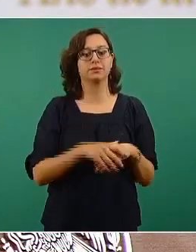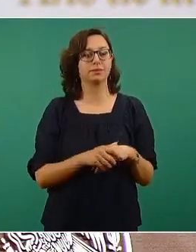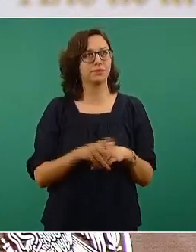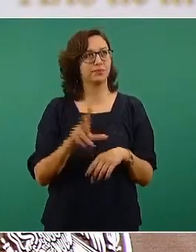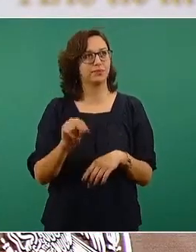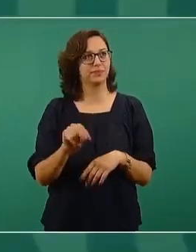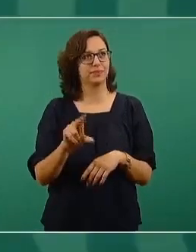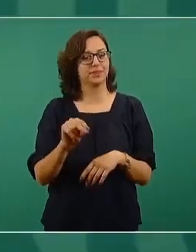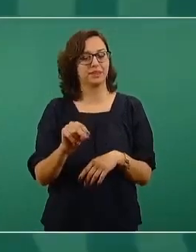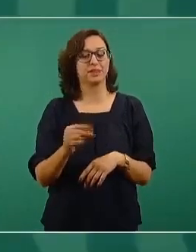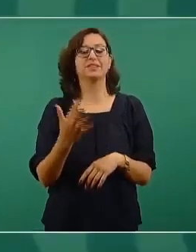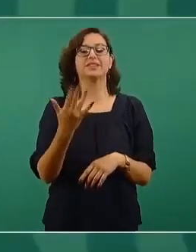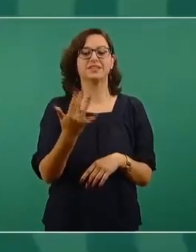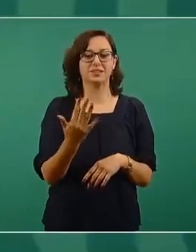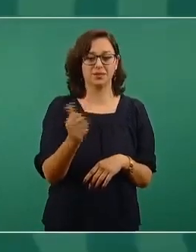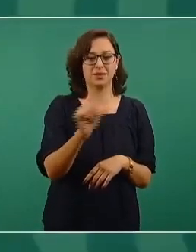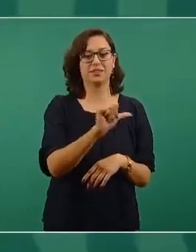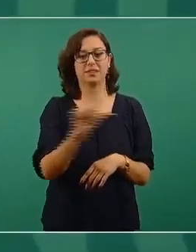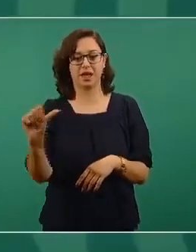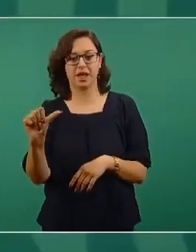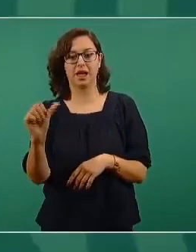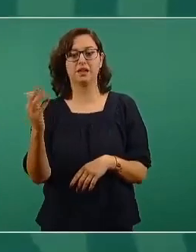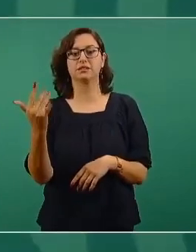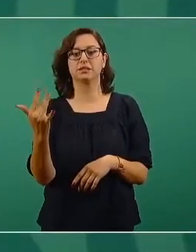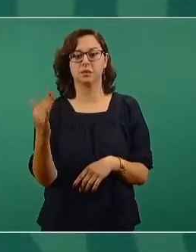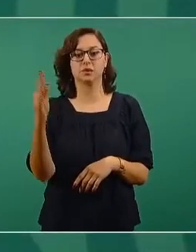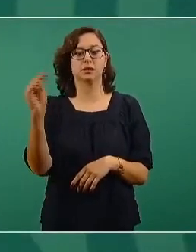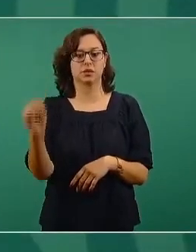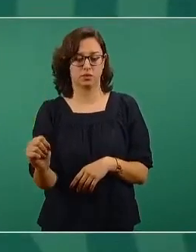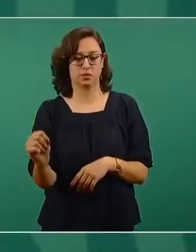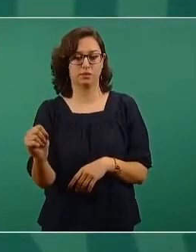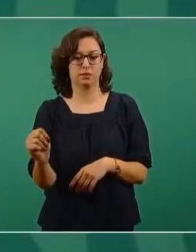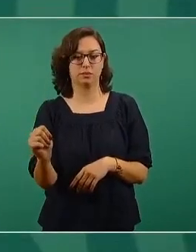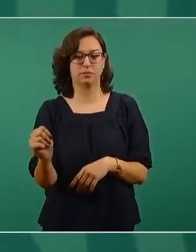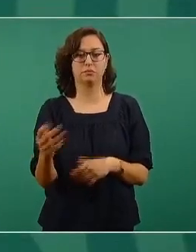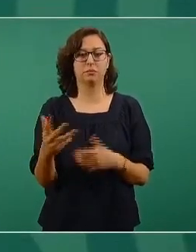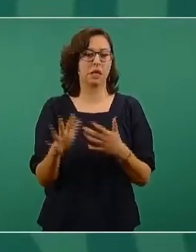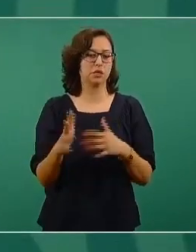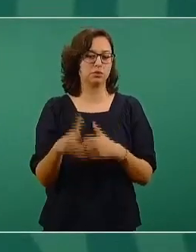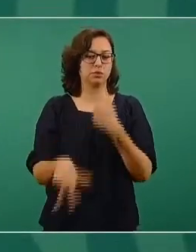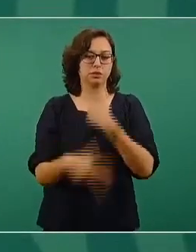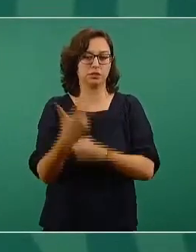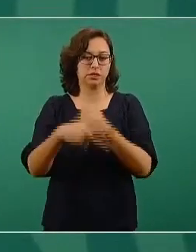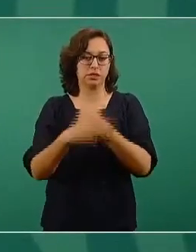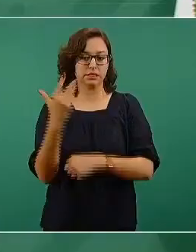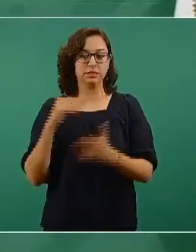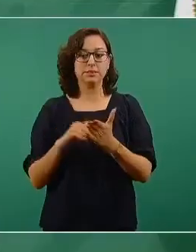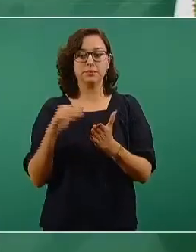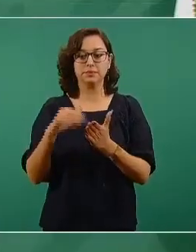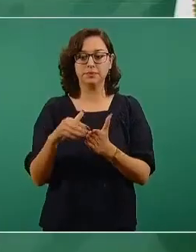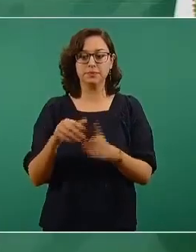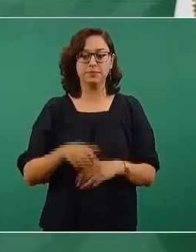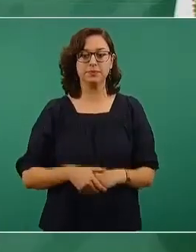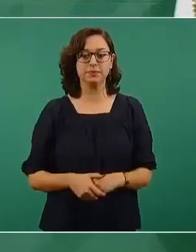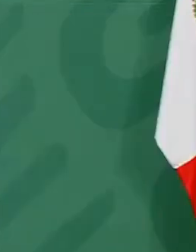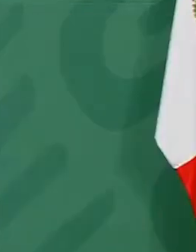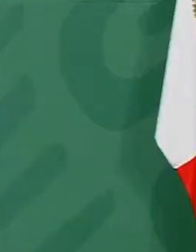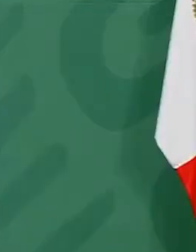no, de 50 a 59, que son como 13 millones.